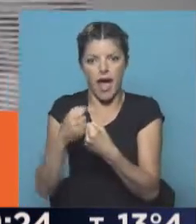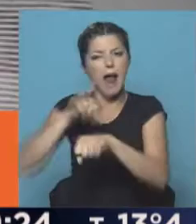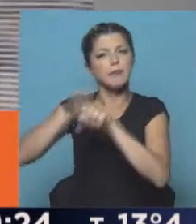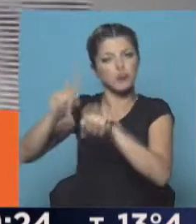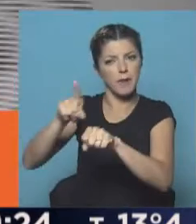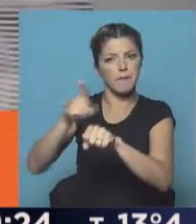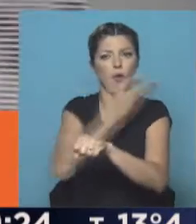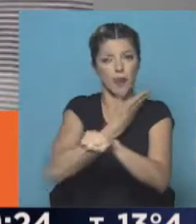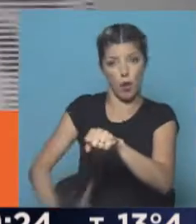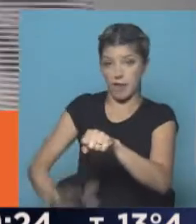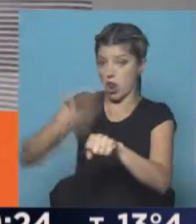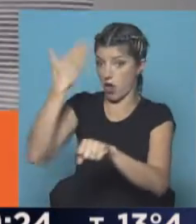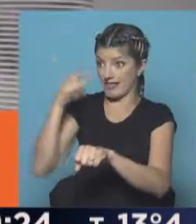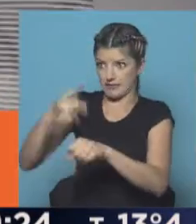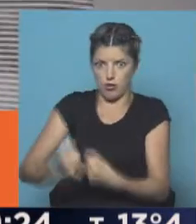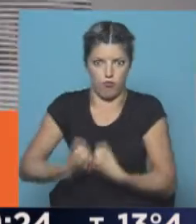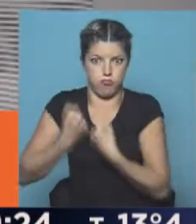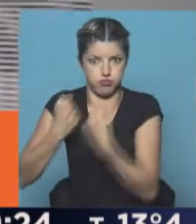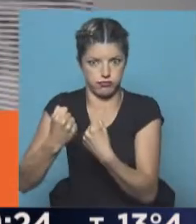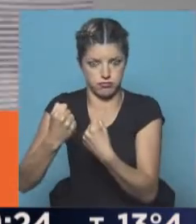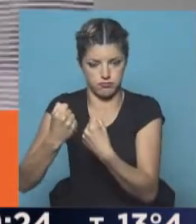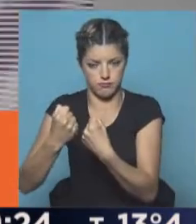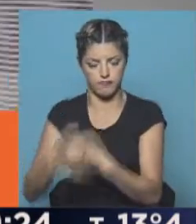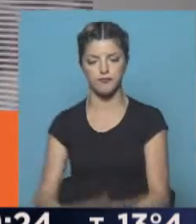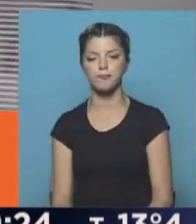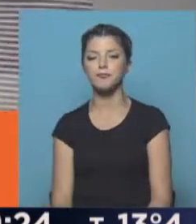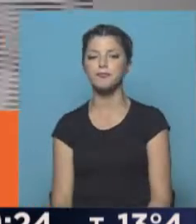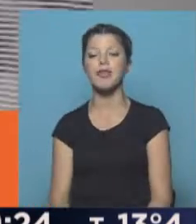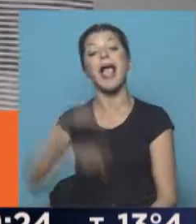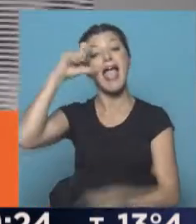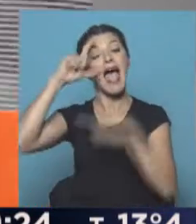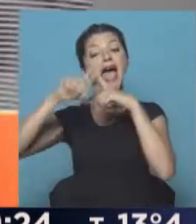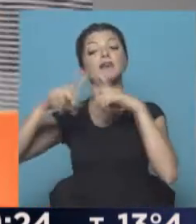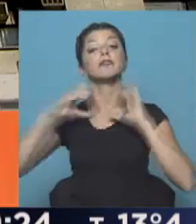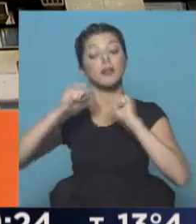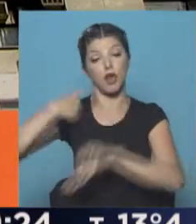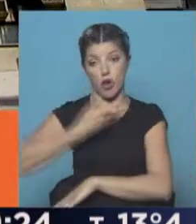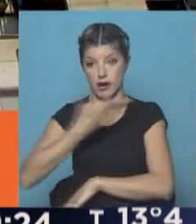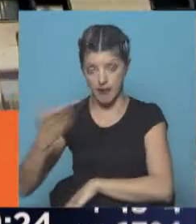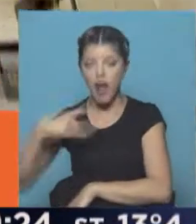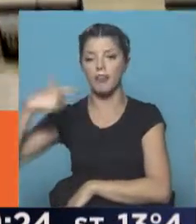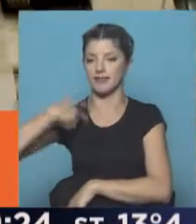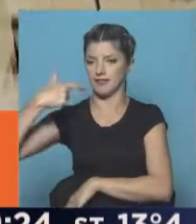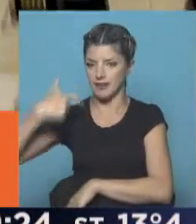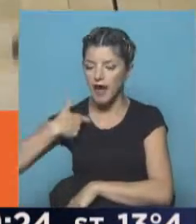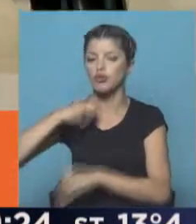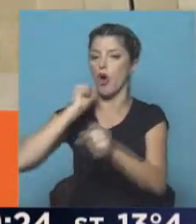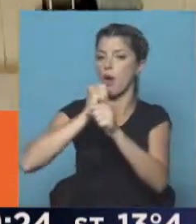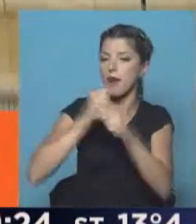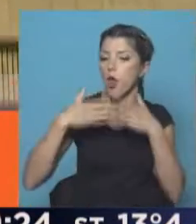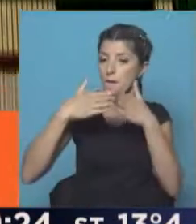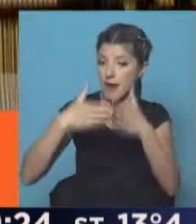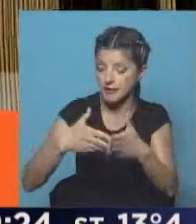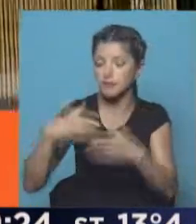del anterior gobierno. El exsecretario general del Sindicato Obreros Marítimos Unidos se presentó en los tribunales